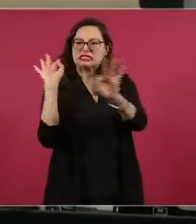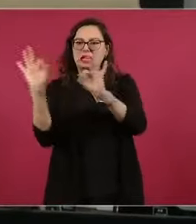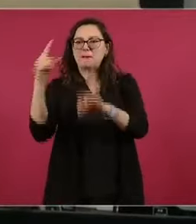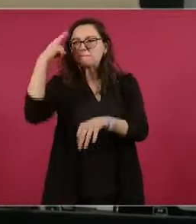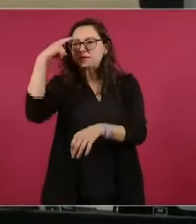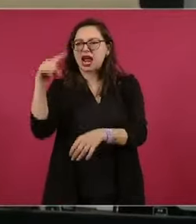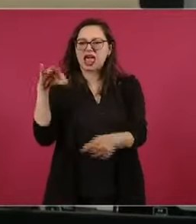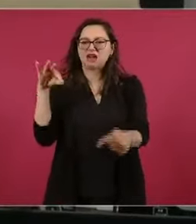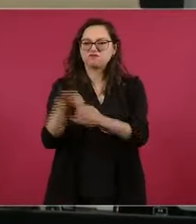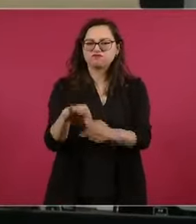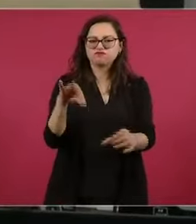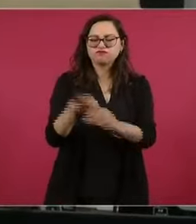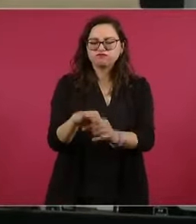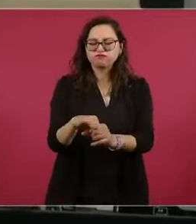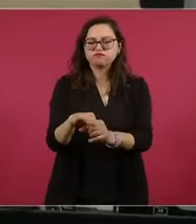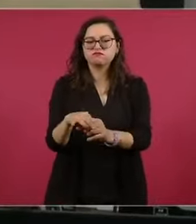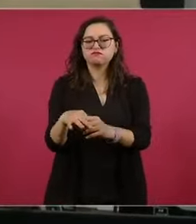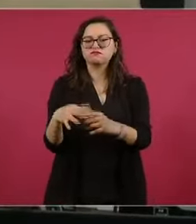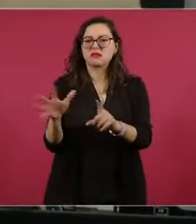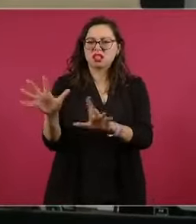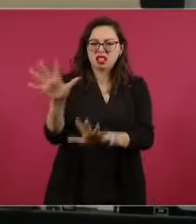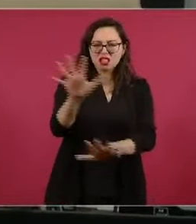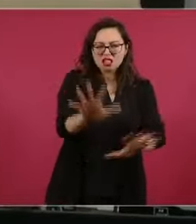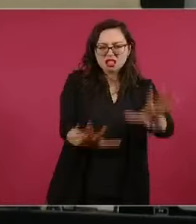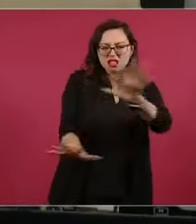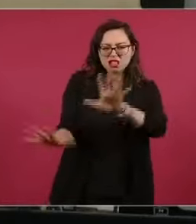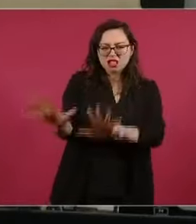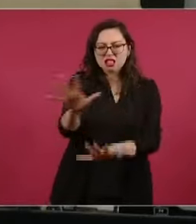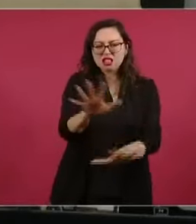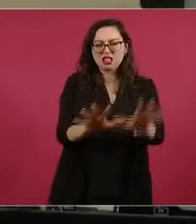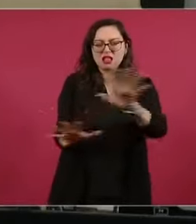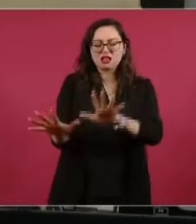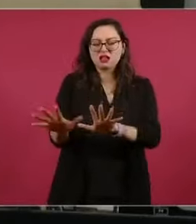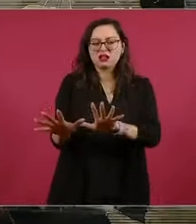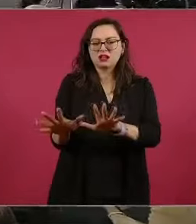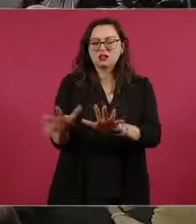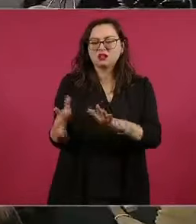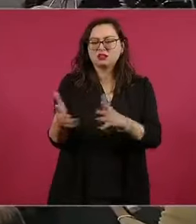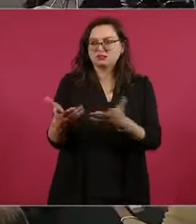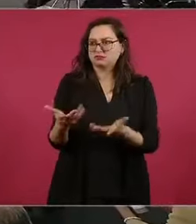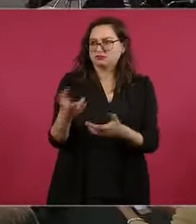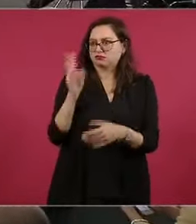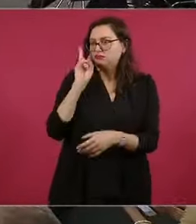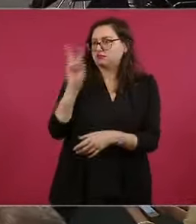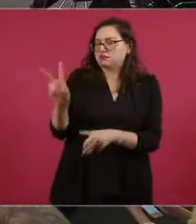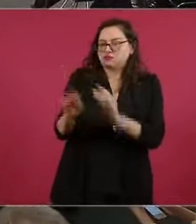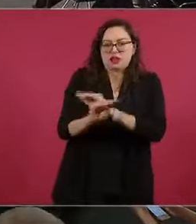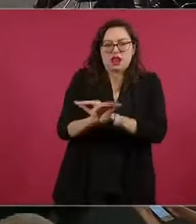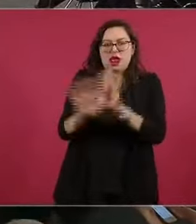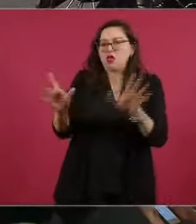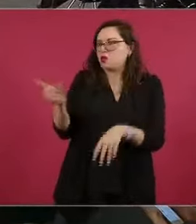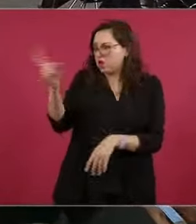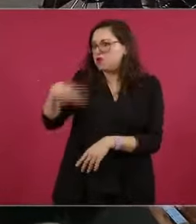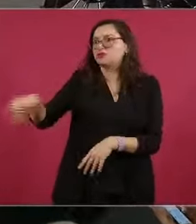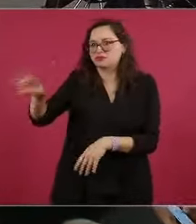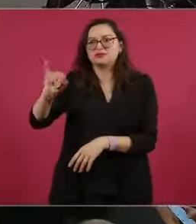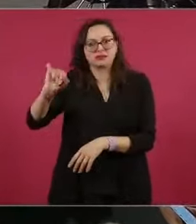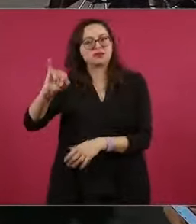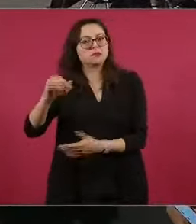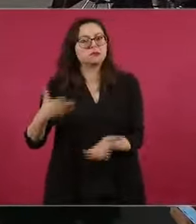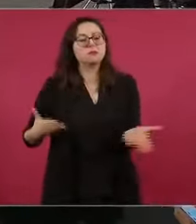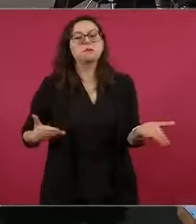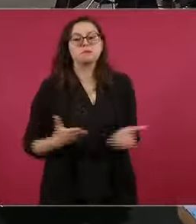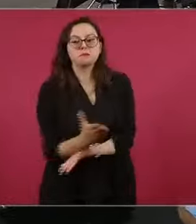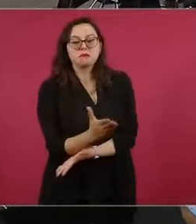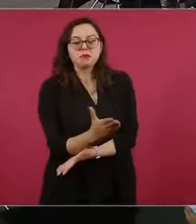abierta intromisión, en este caso, en la contienda electoral, y pues todo se vislumbra